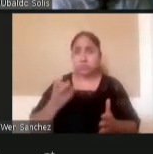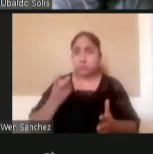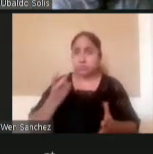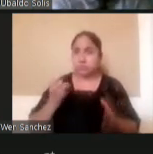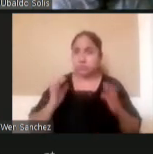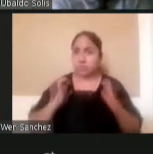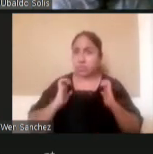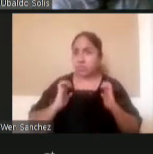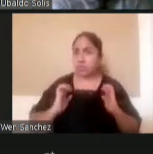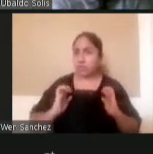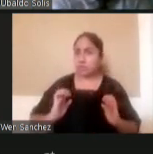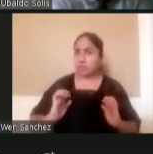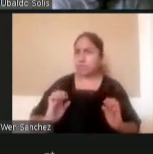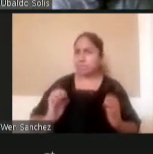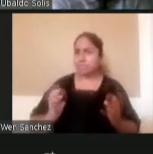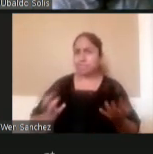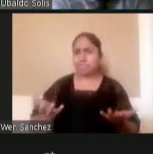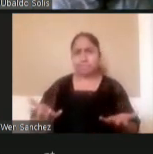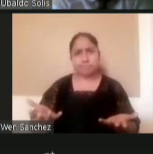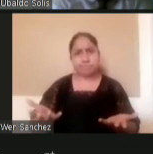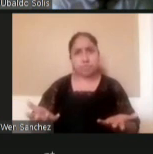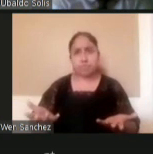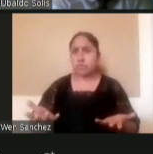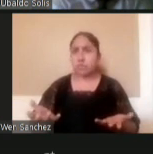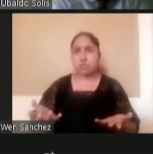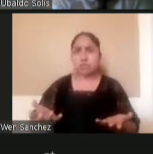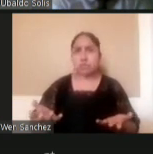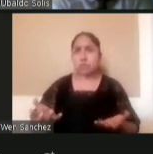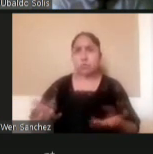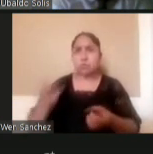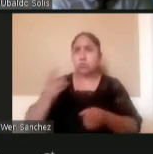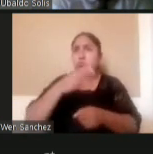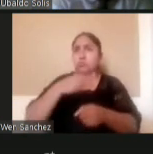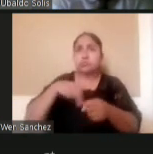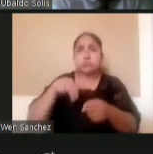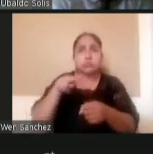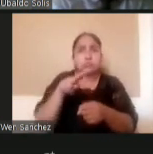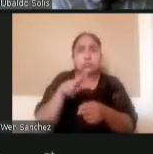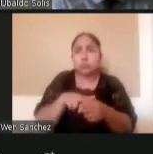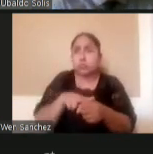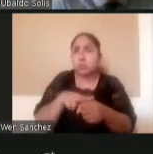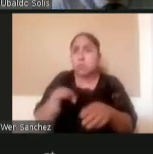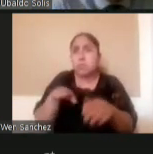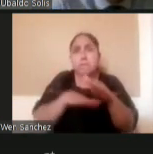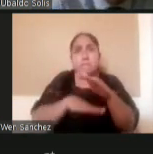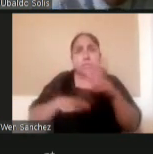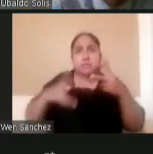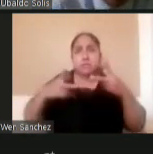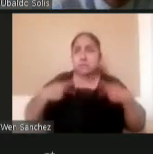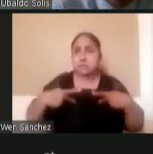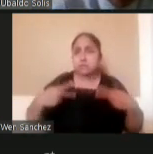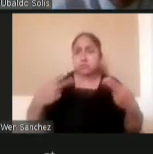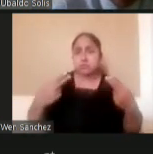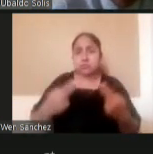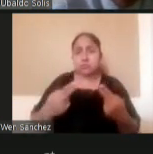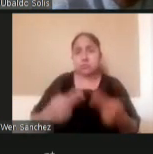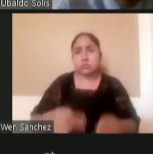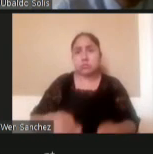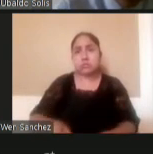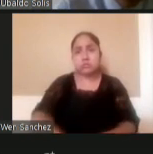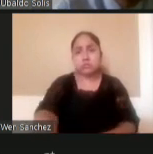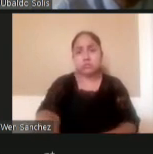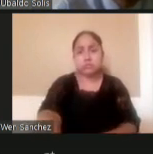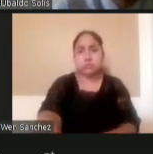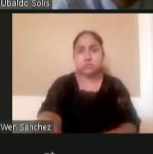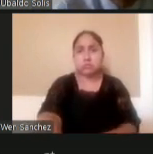un tema de derechos humanos. Es un tema de accesibilidad para tener una mejor calidad